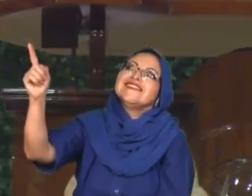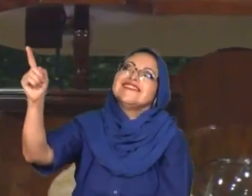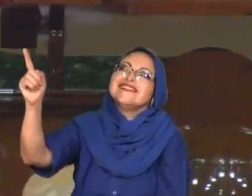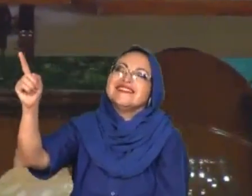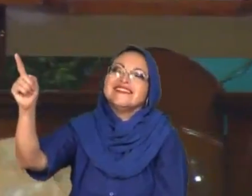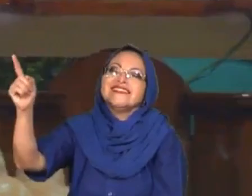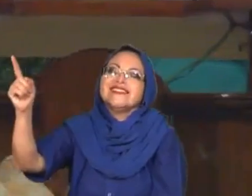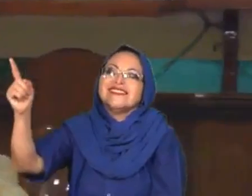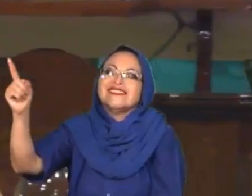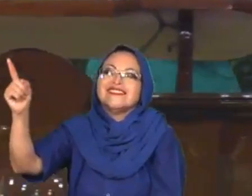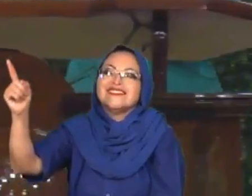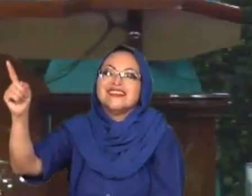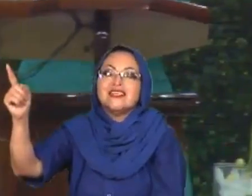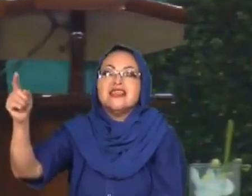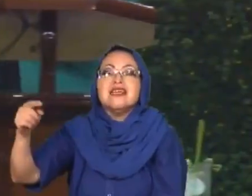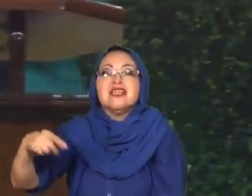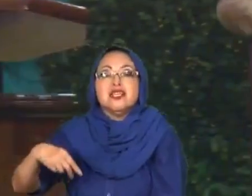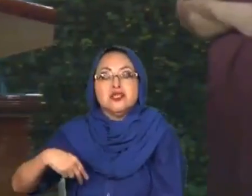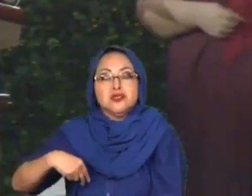amamos.